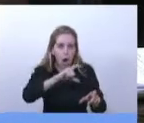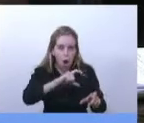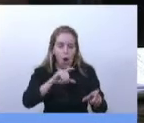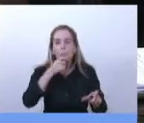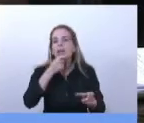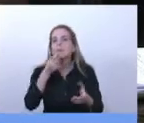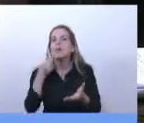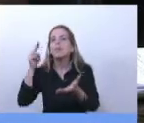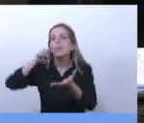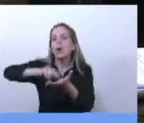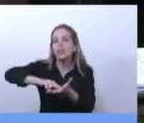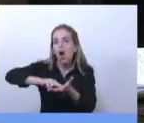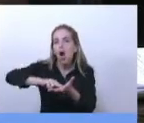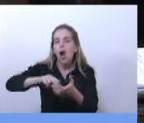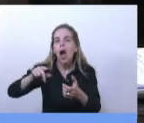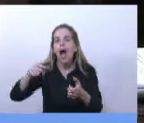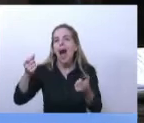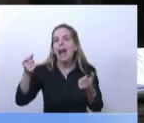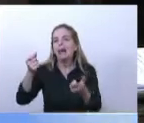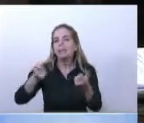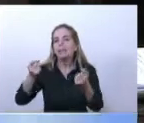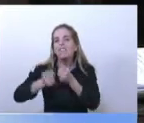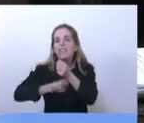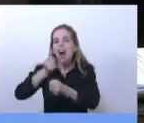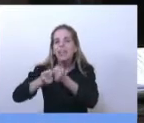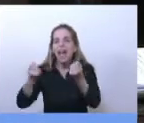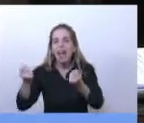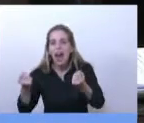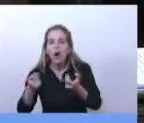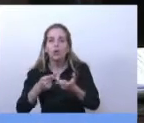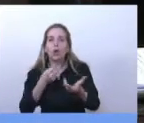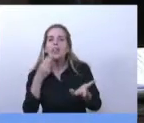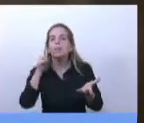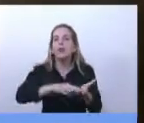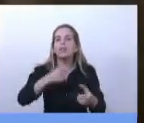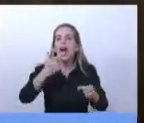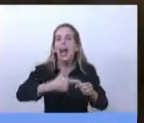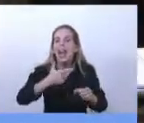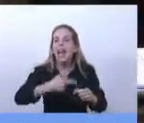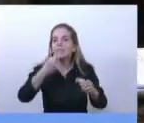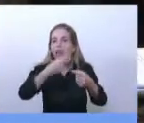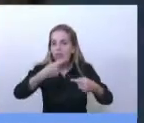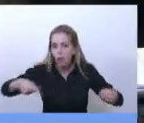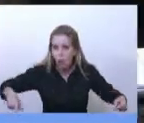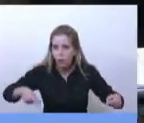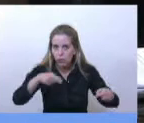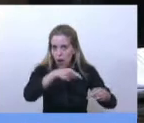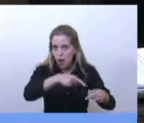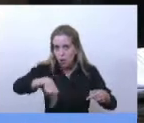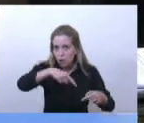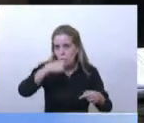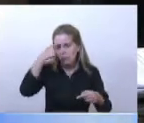carbono impuesto a las automotrices no el impuesto al dióxido de carbono a los combustibles fósiles lo hacemos sobre las